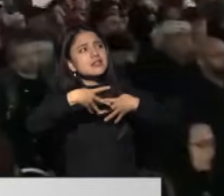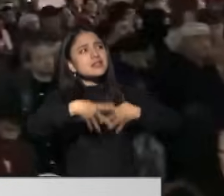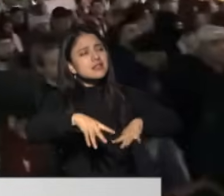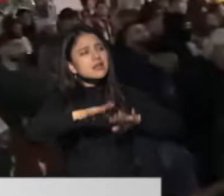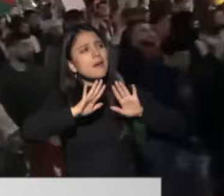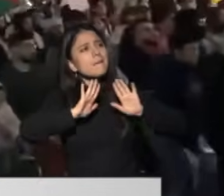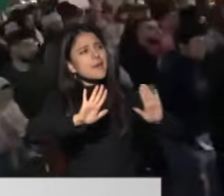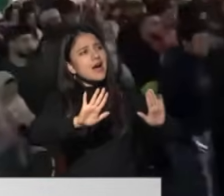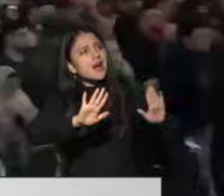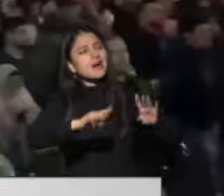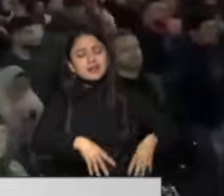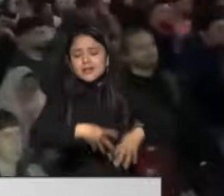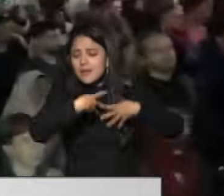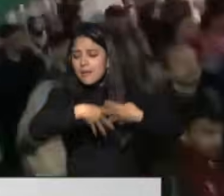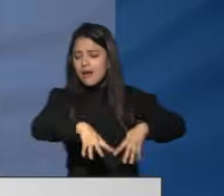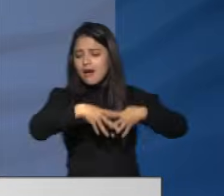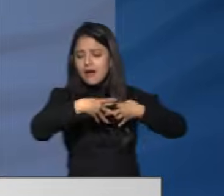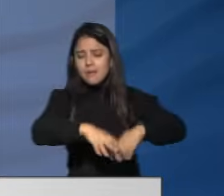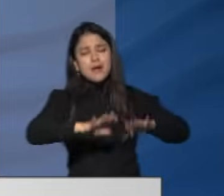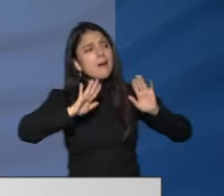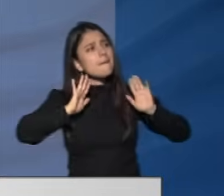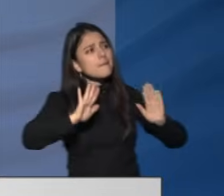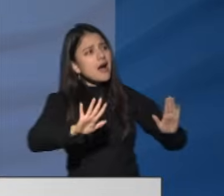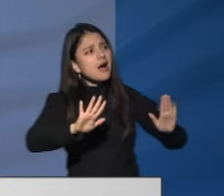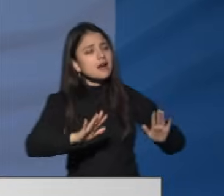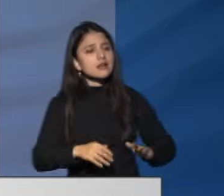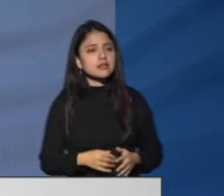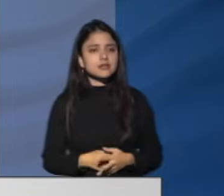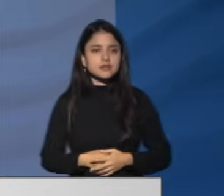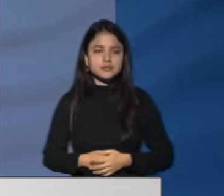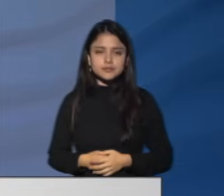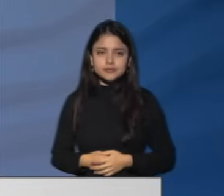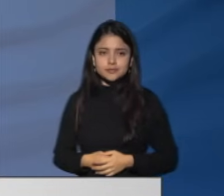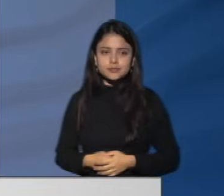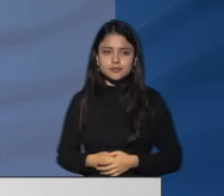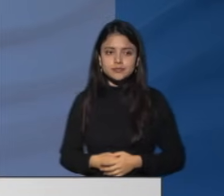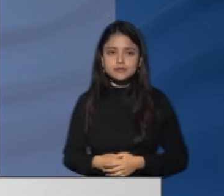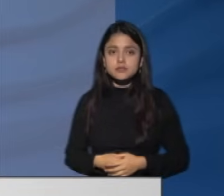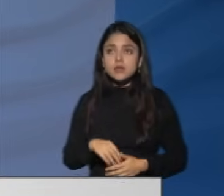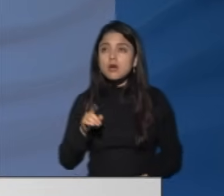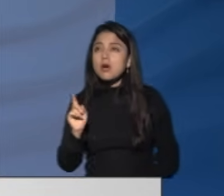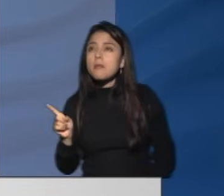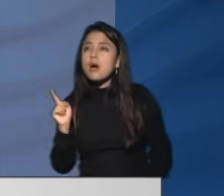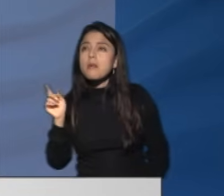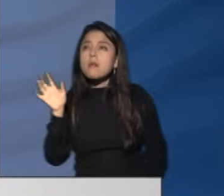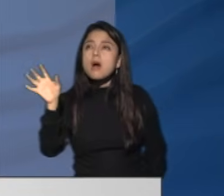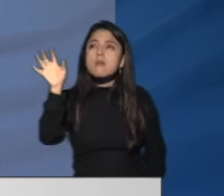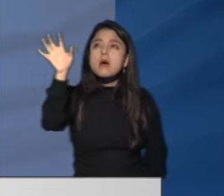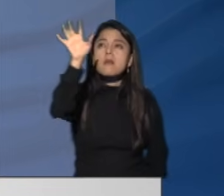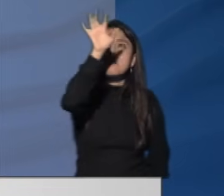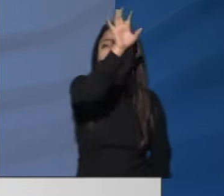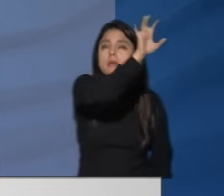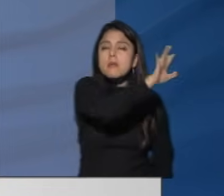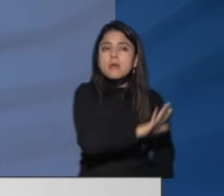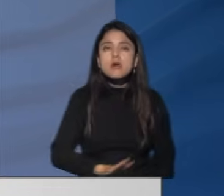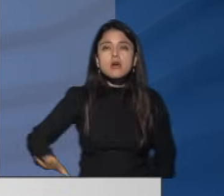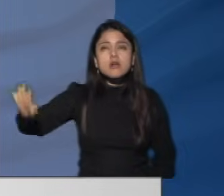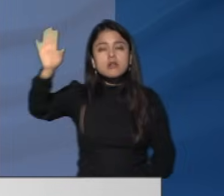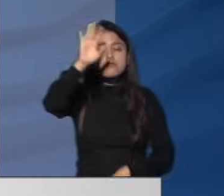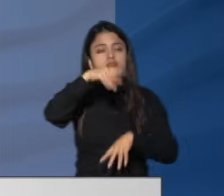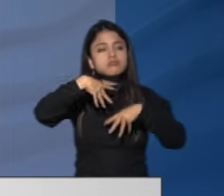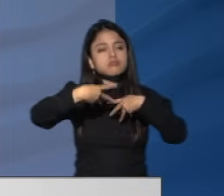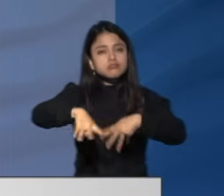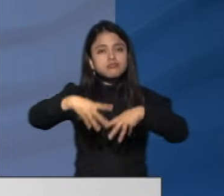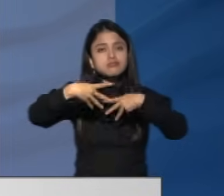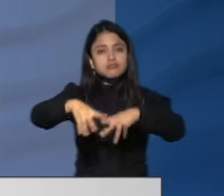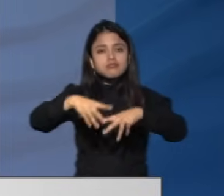Miles de personas salen a protestar para mostrar apoyo a Gaza por la crisis humanitaria que atraviesa y los intensos